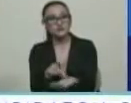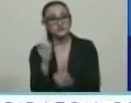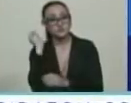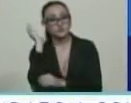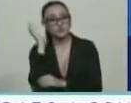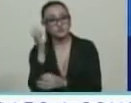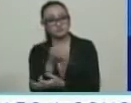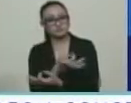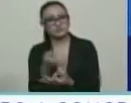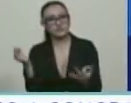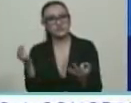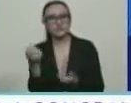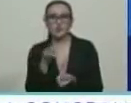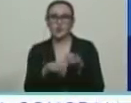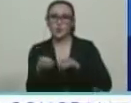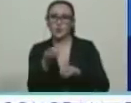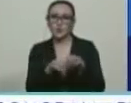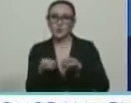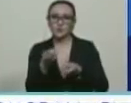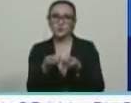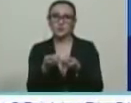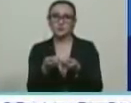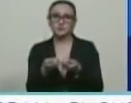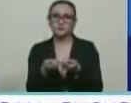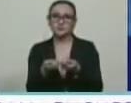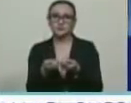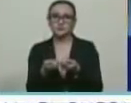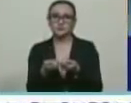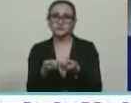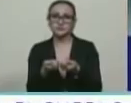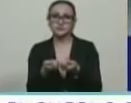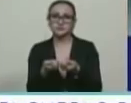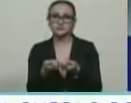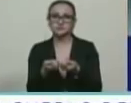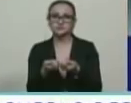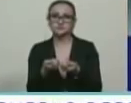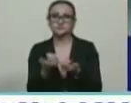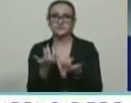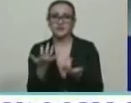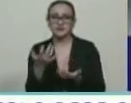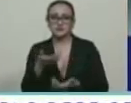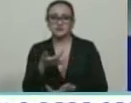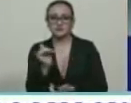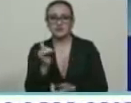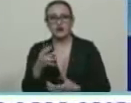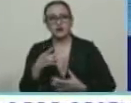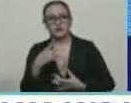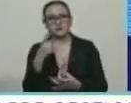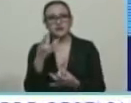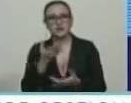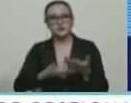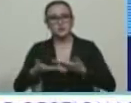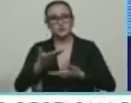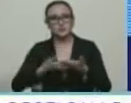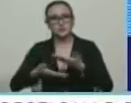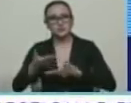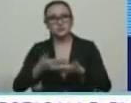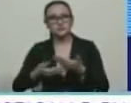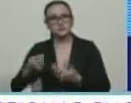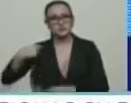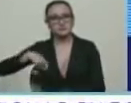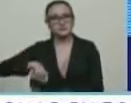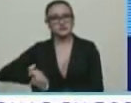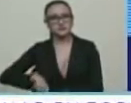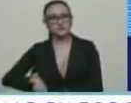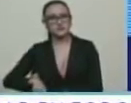exitoso, económico, que ha manifestado el interés en la ronda de negocios de